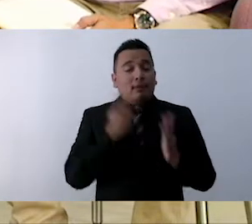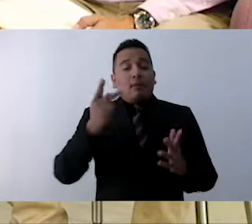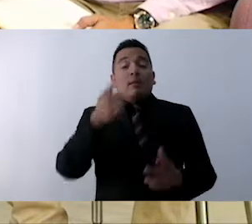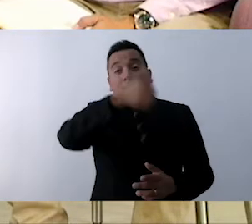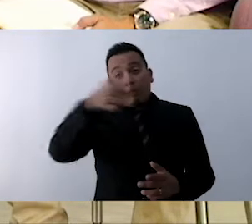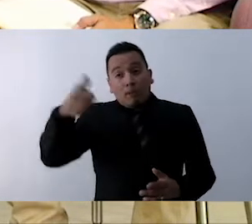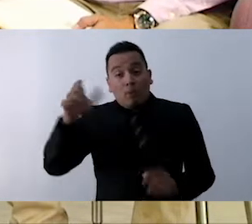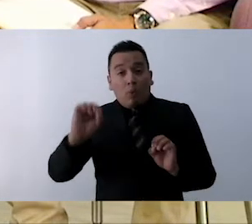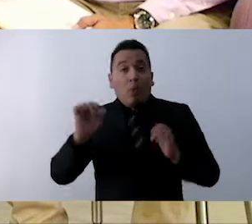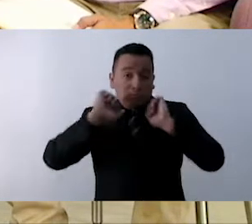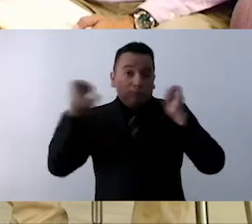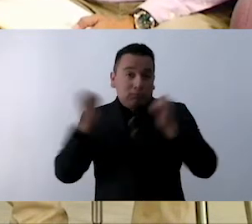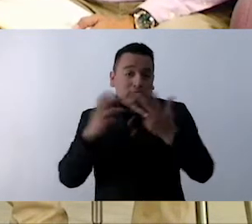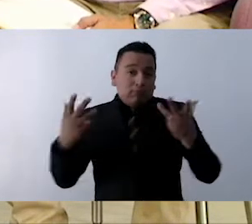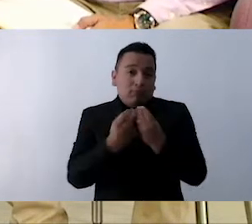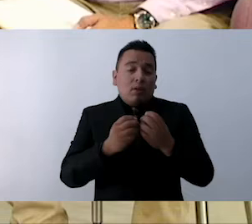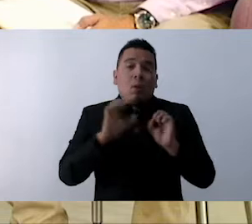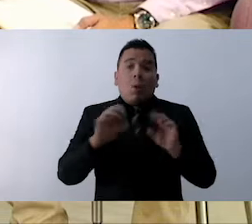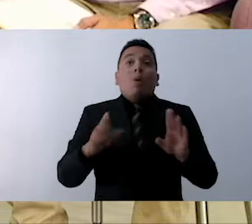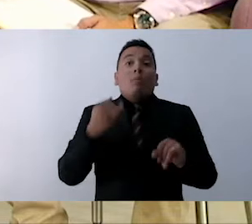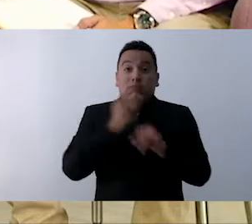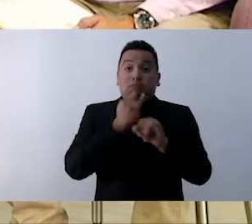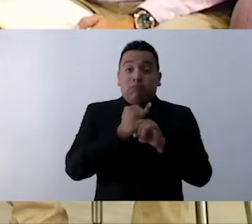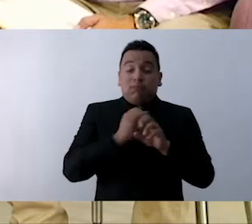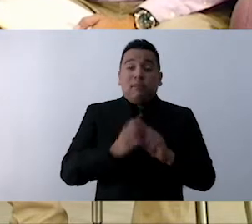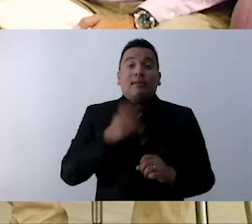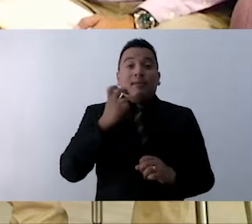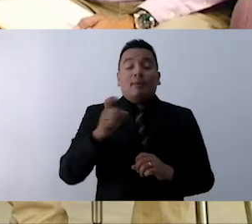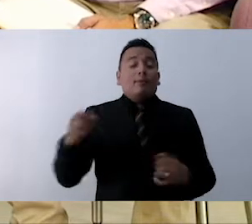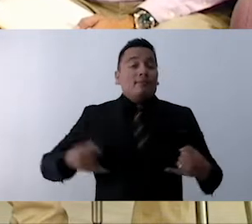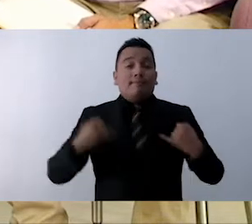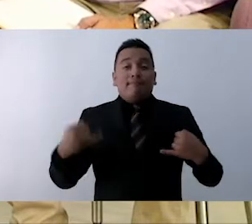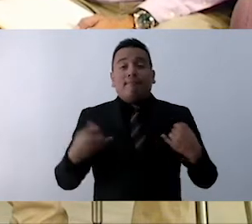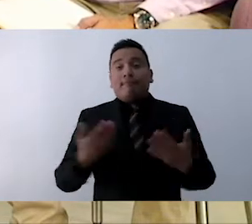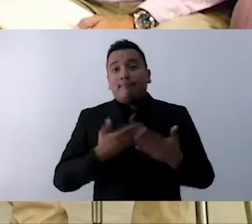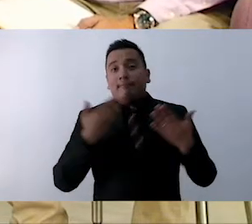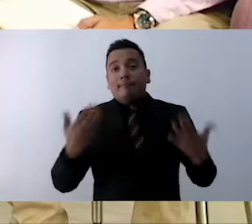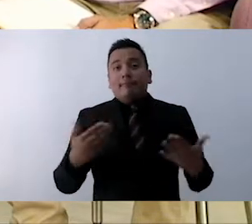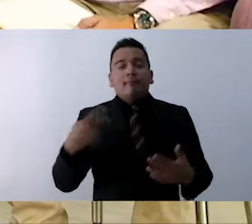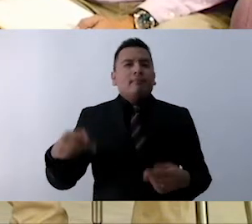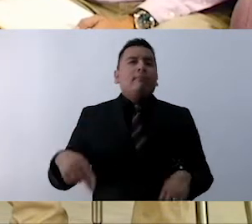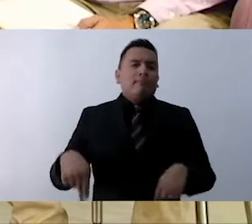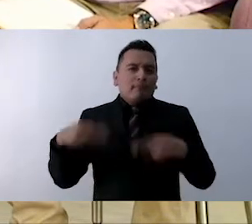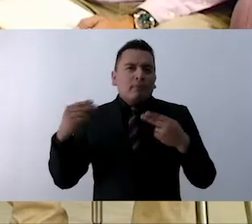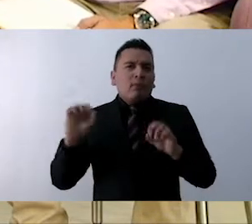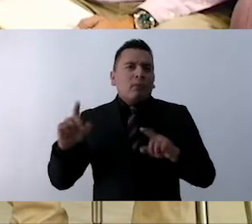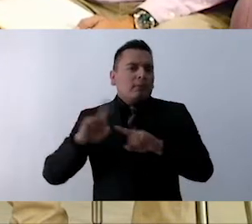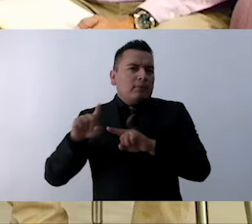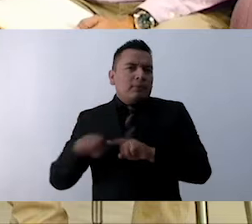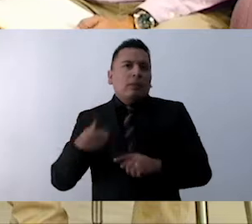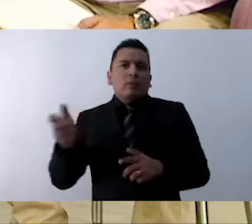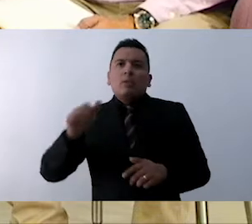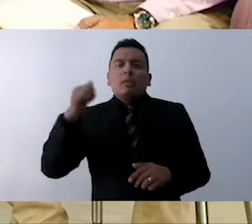Entonces, repito, individualmente, a través de colectivos o a través de redes sociales, los jóvenes,